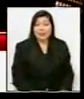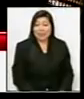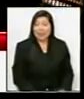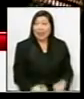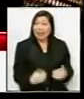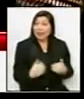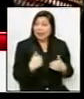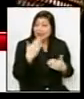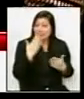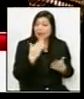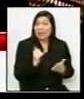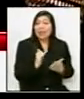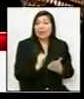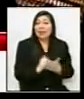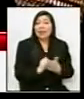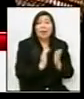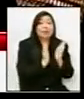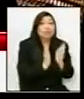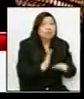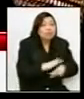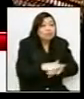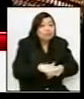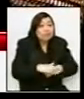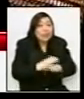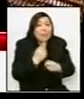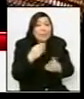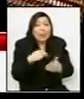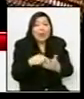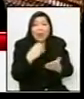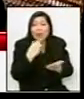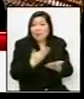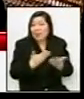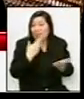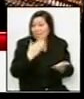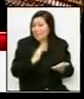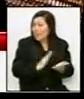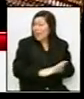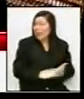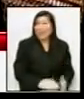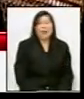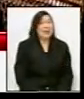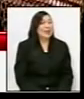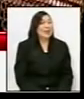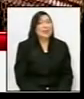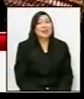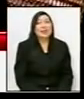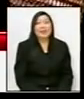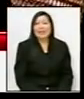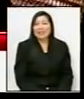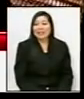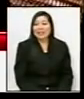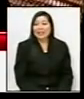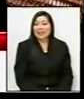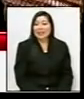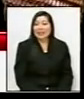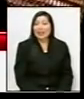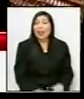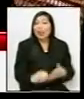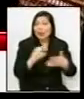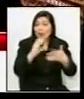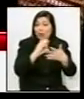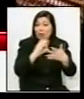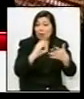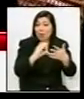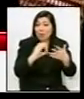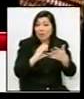tienen que saber que se están organizando para cometer delitos. Por eso es que el Código Penal